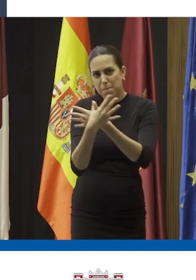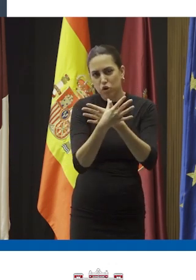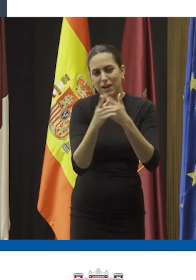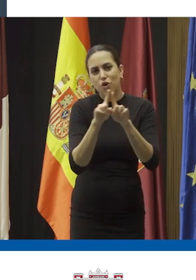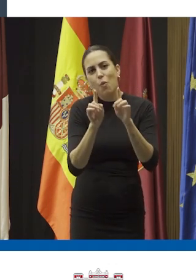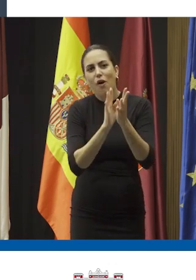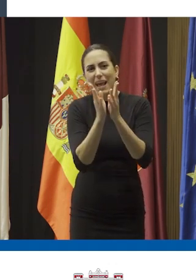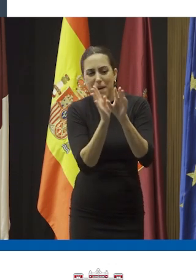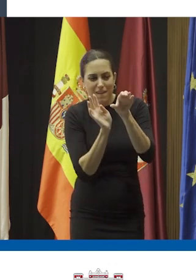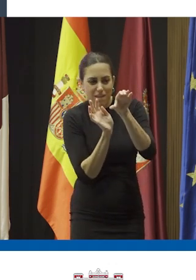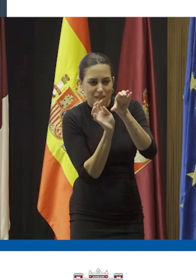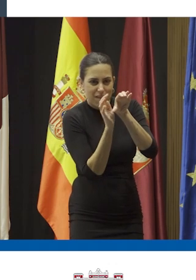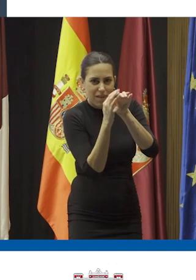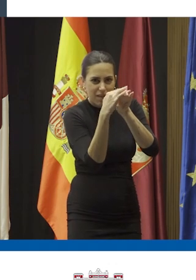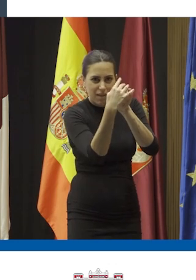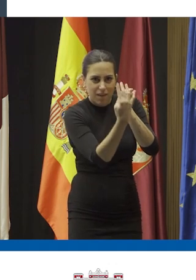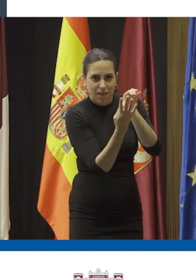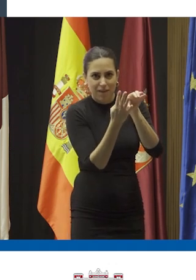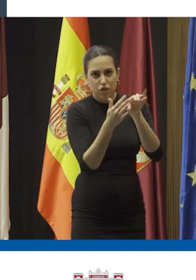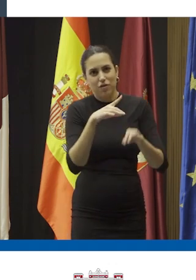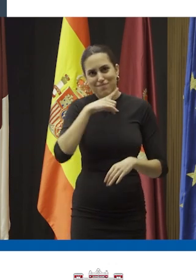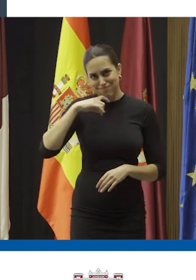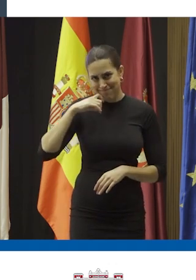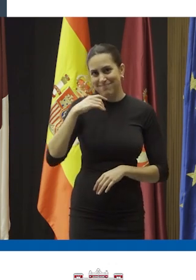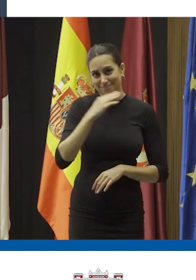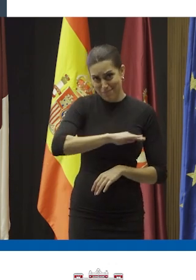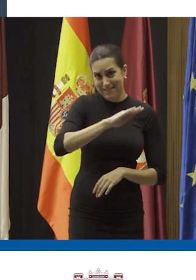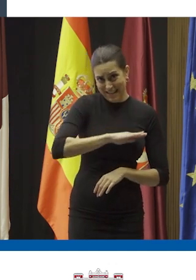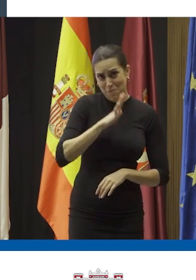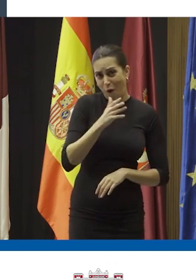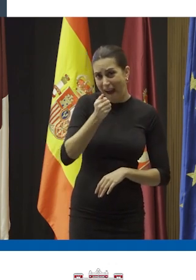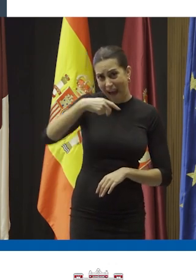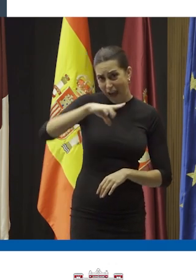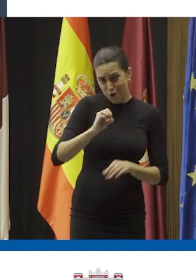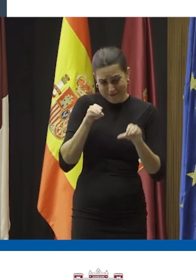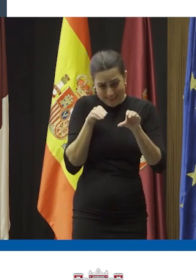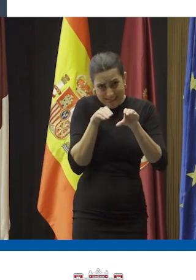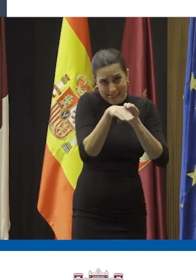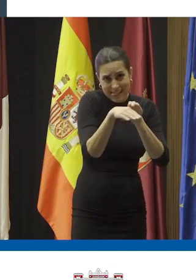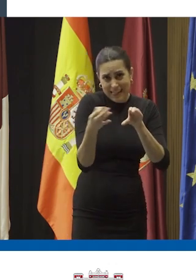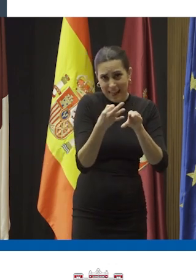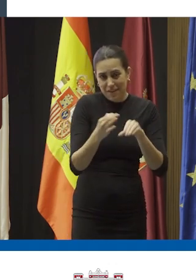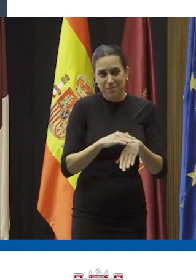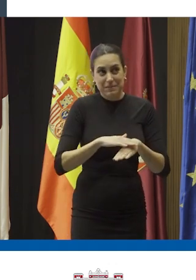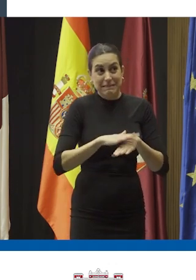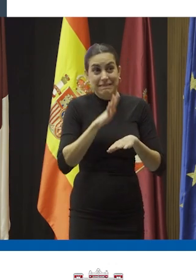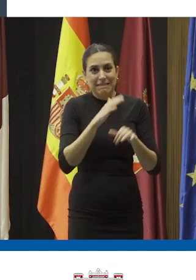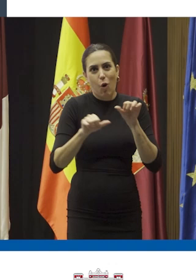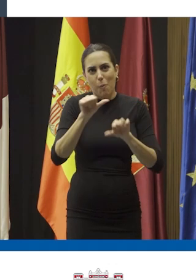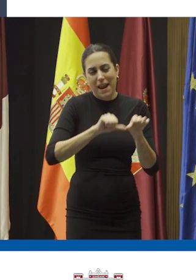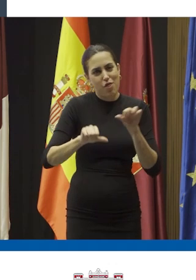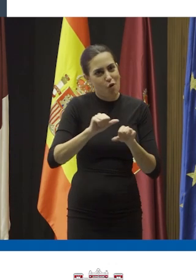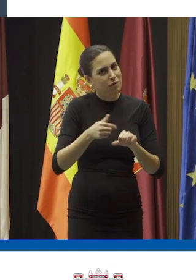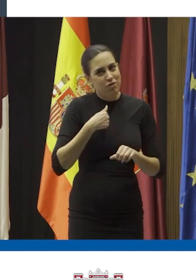el cauterio, pero pasarlo por el ano, de alguna forma. Debía perdonar la operación y bueno, pues me quedo con